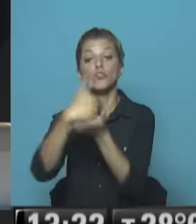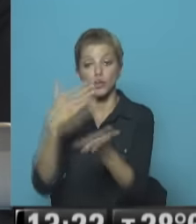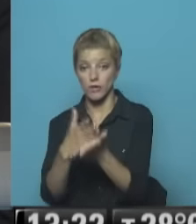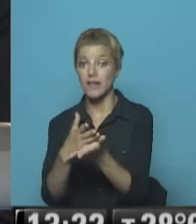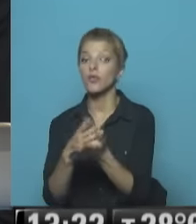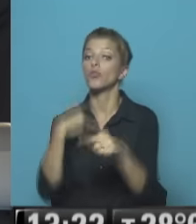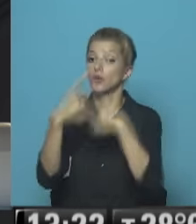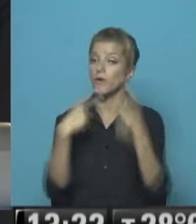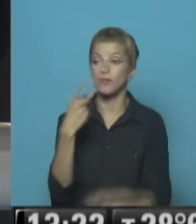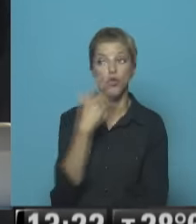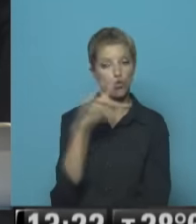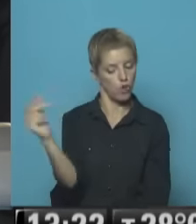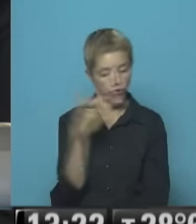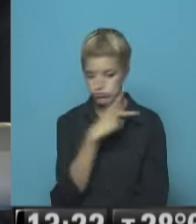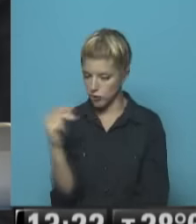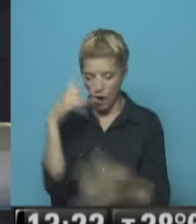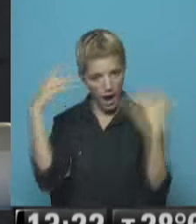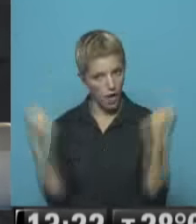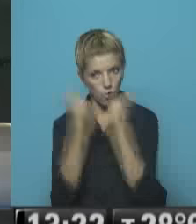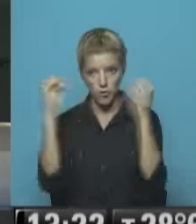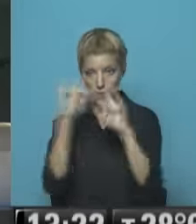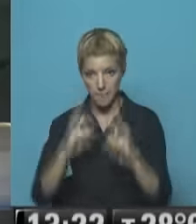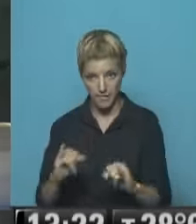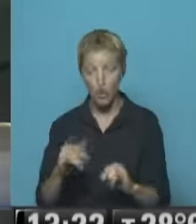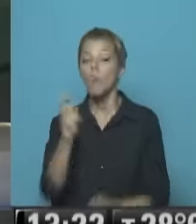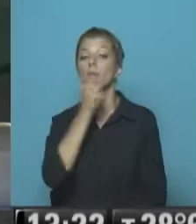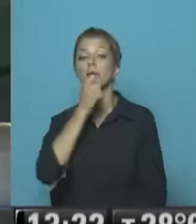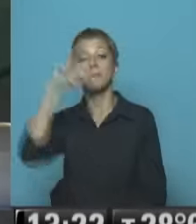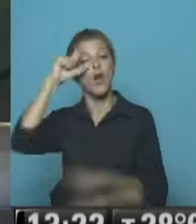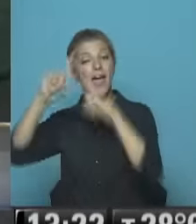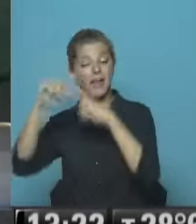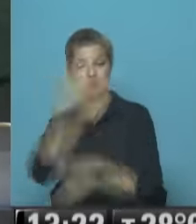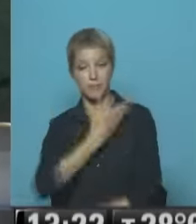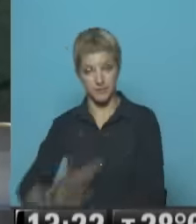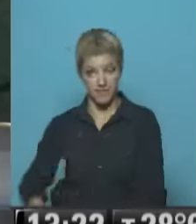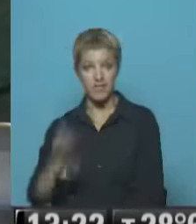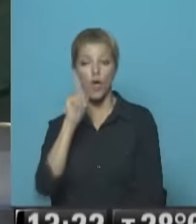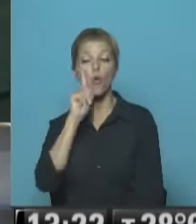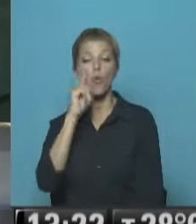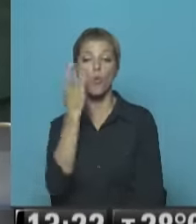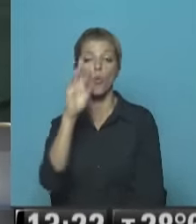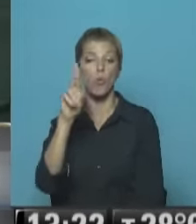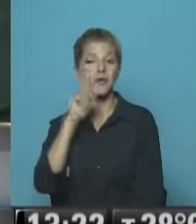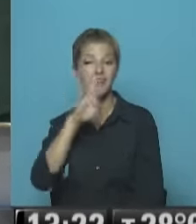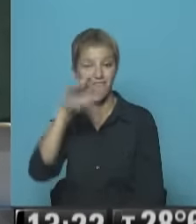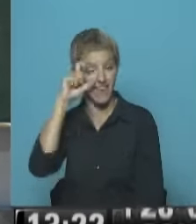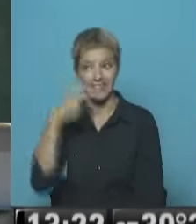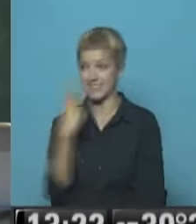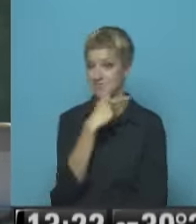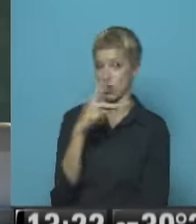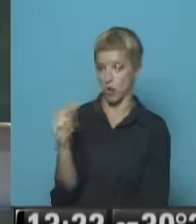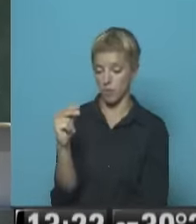oponiendo a un acuerdo de paz, como la que encabeza el expresidente Álvaro Uribe, lo que está logrando este proceso justamente